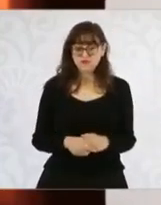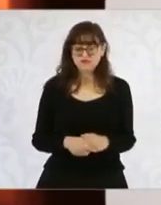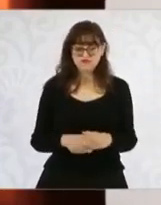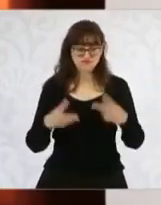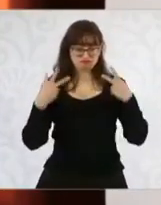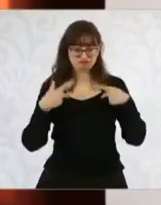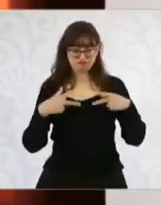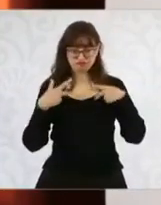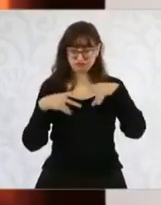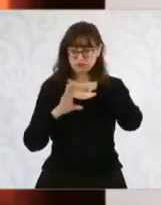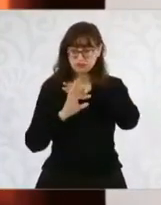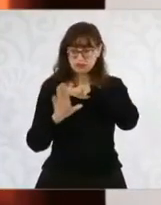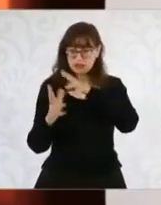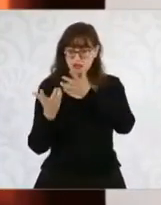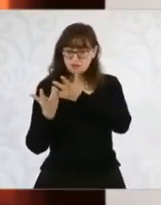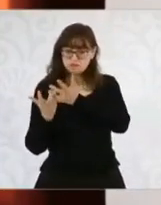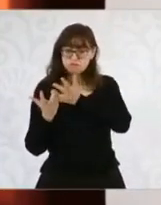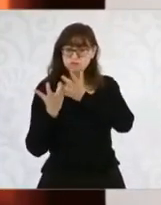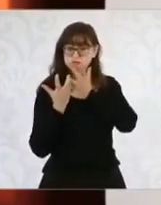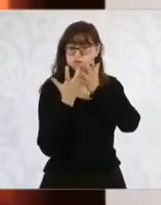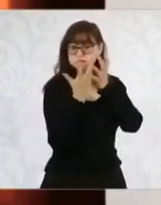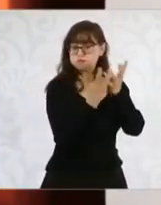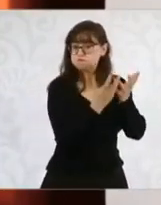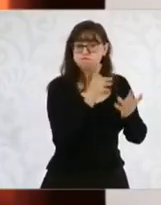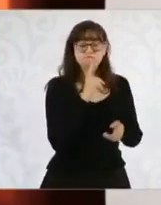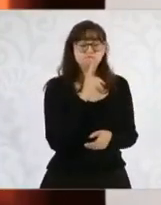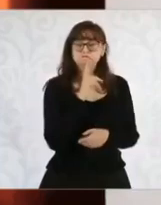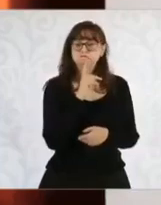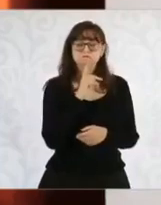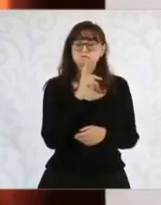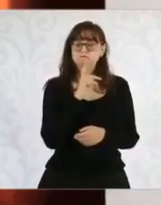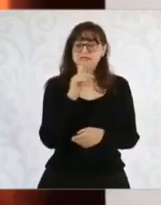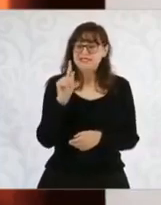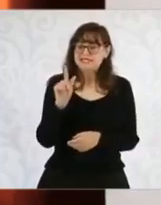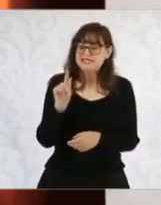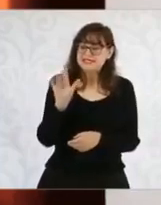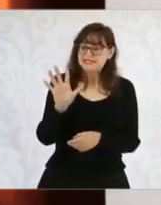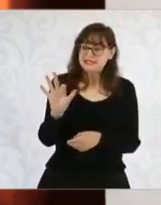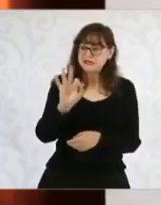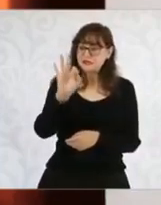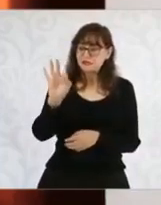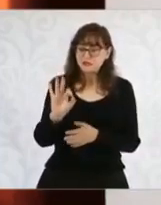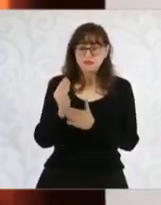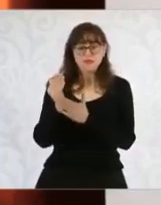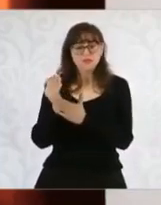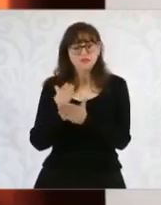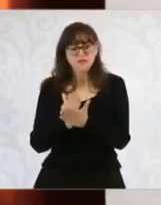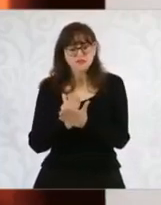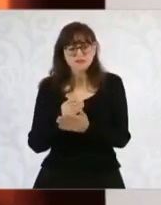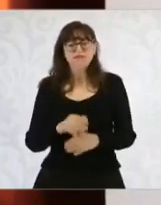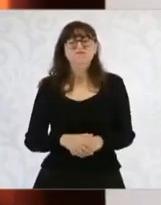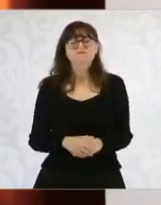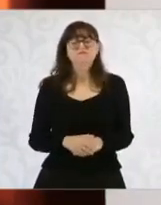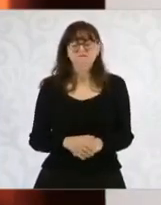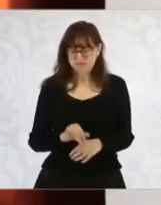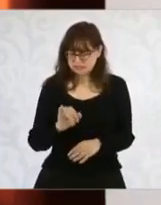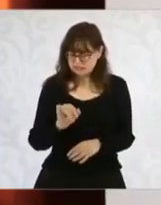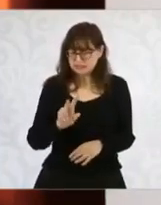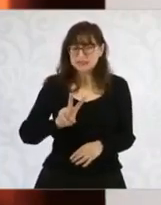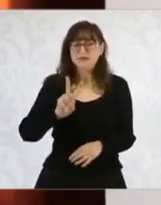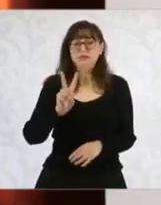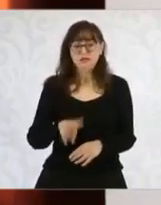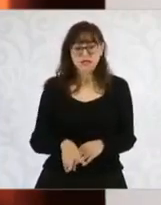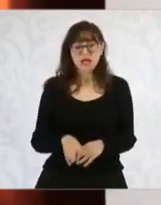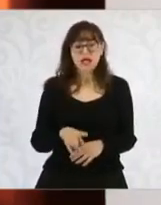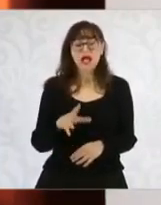migrantes a la frontera aún así está claro que debemos arribar conjuntamente